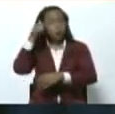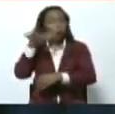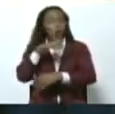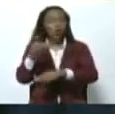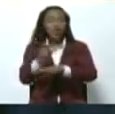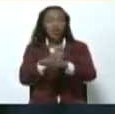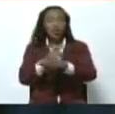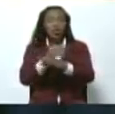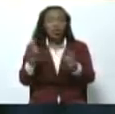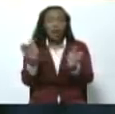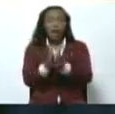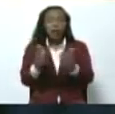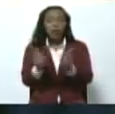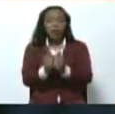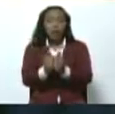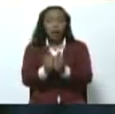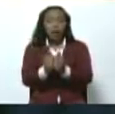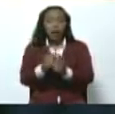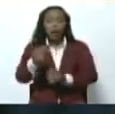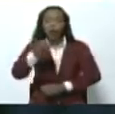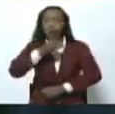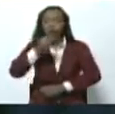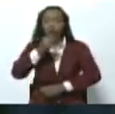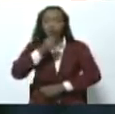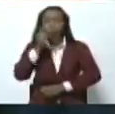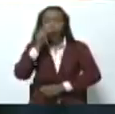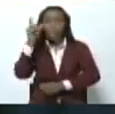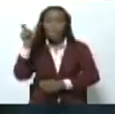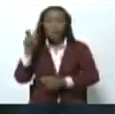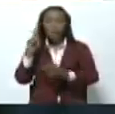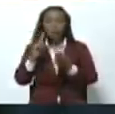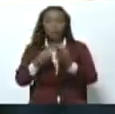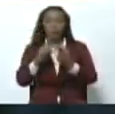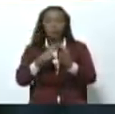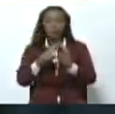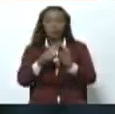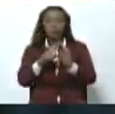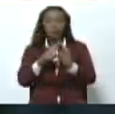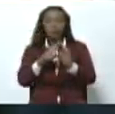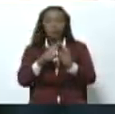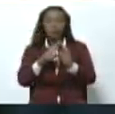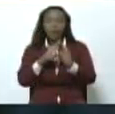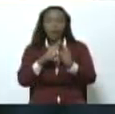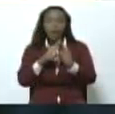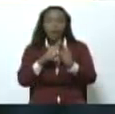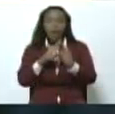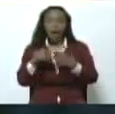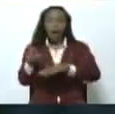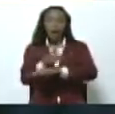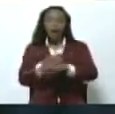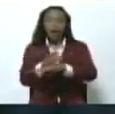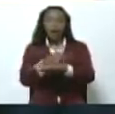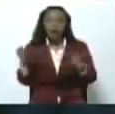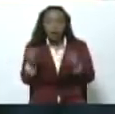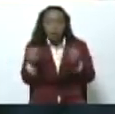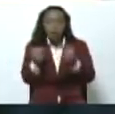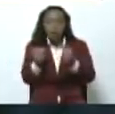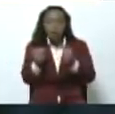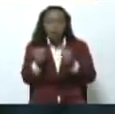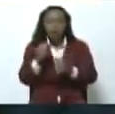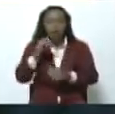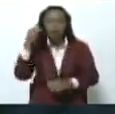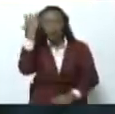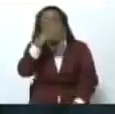gobernación de Anzoátegui con el periodista Luis José Marcano. La gobernación de Mérida con el